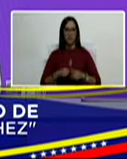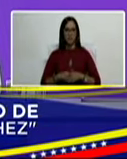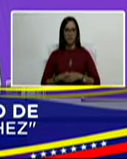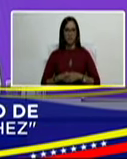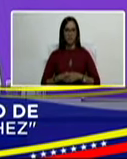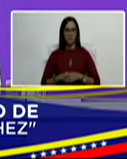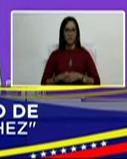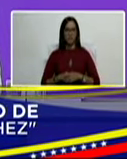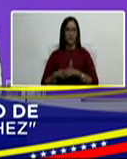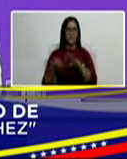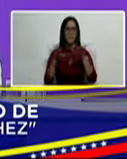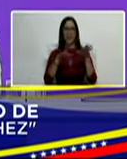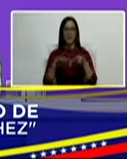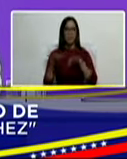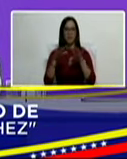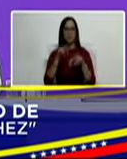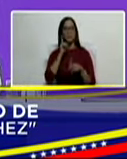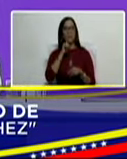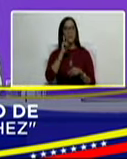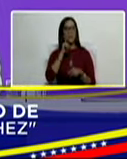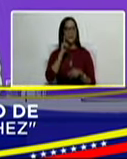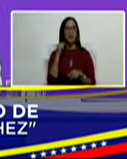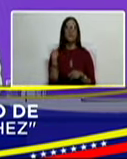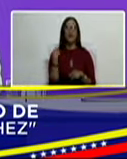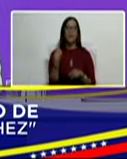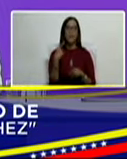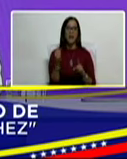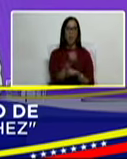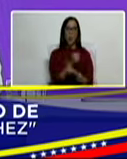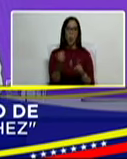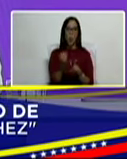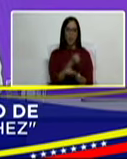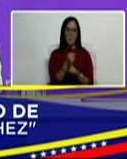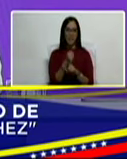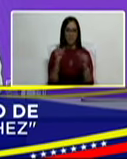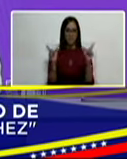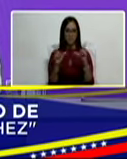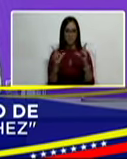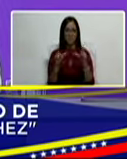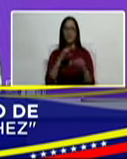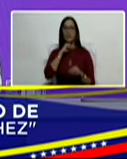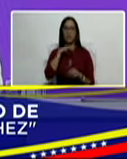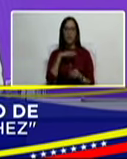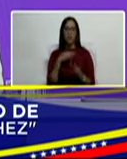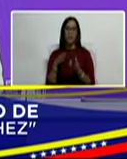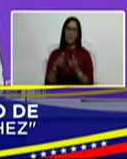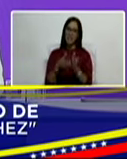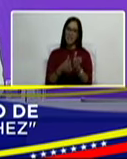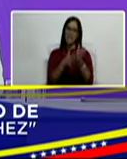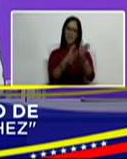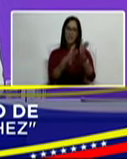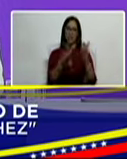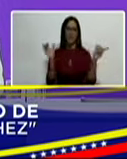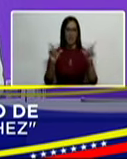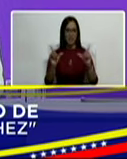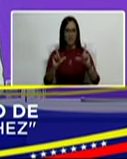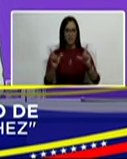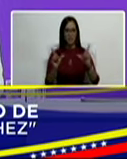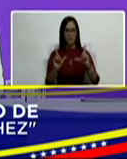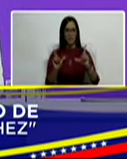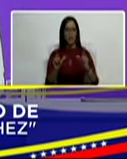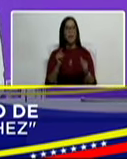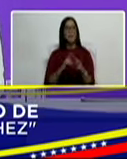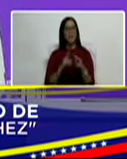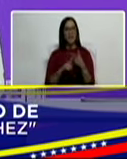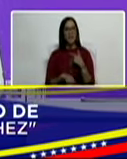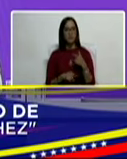de manipulación, de mentira. Fue el primer golpe mediático de la historia, dirigido de las televisoras, para